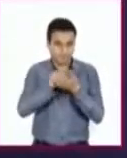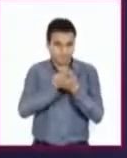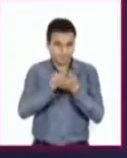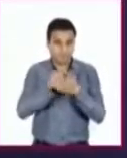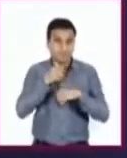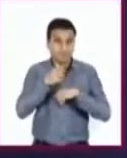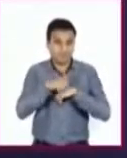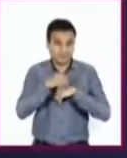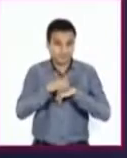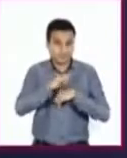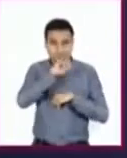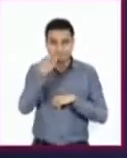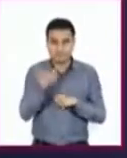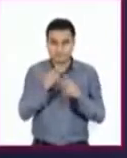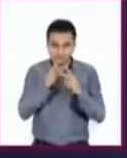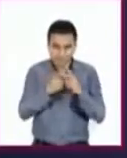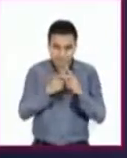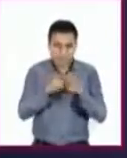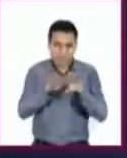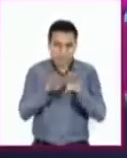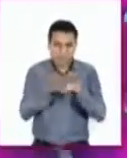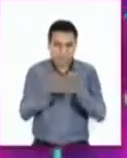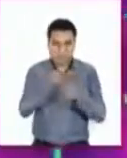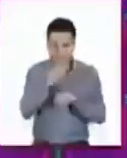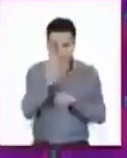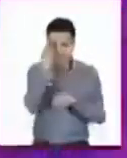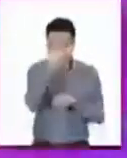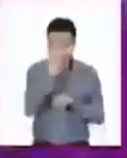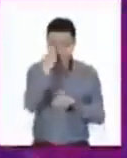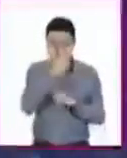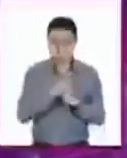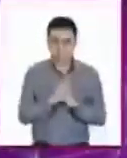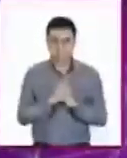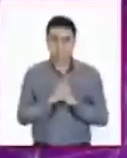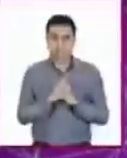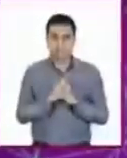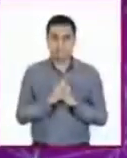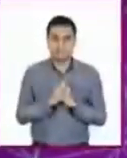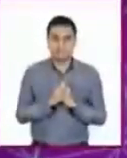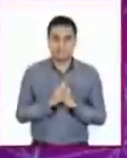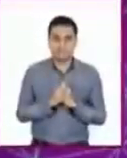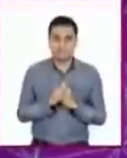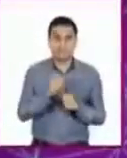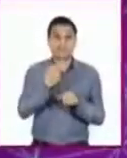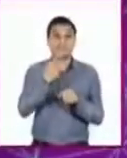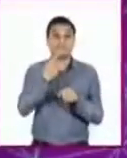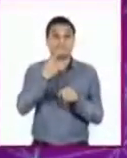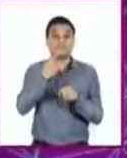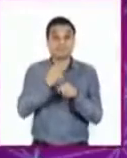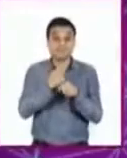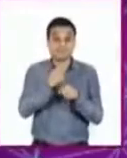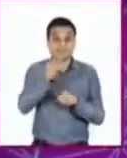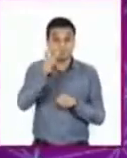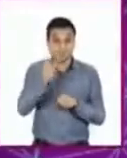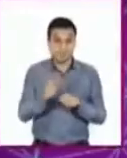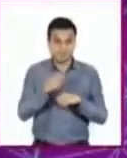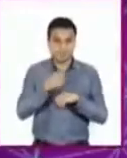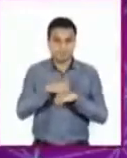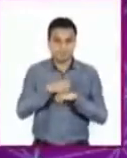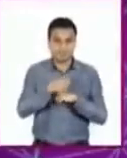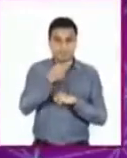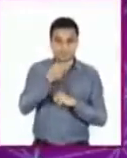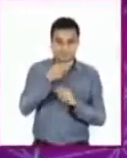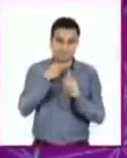y calculen en qué yarda quedó ubicado cada equipo. En la primera columna se representan los números negativos